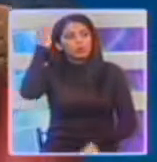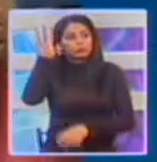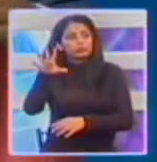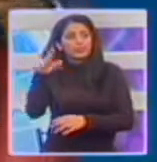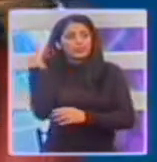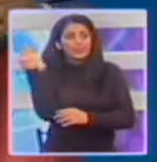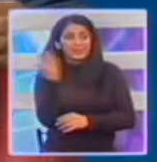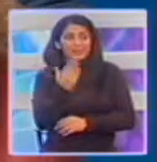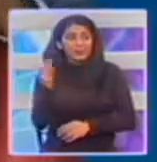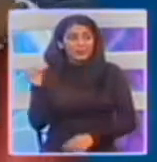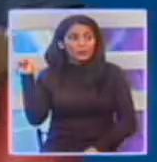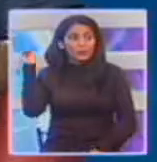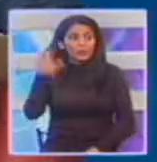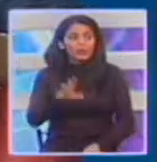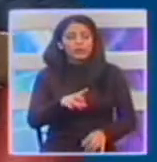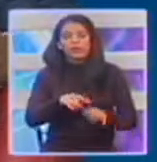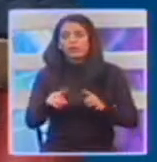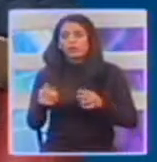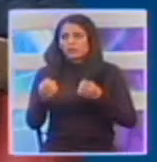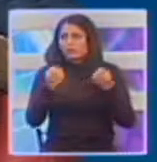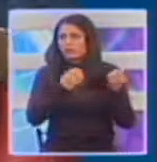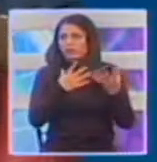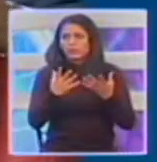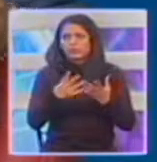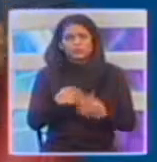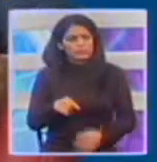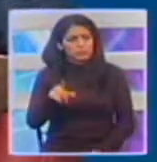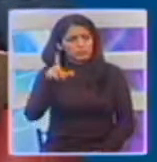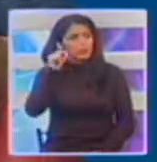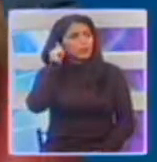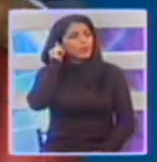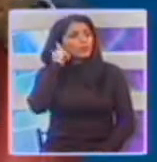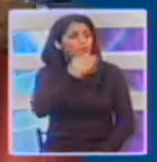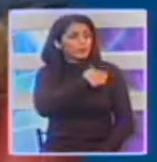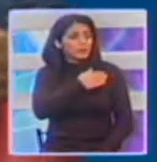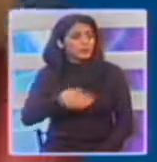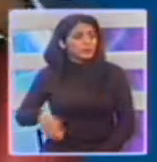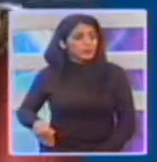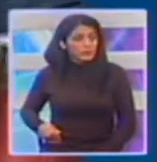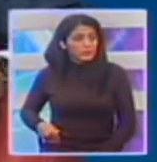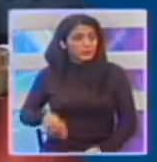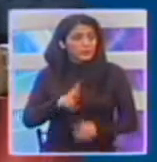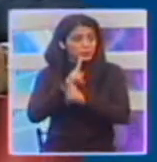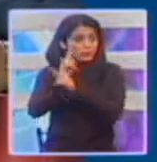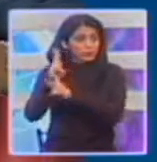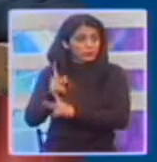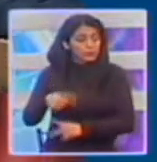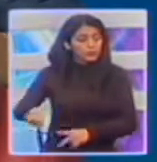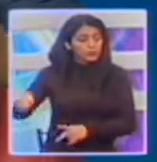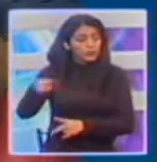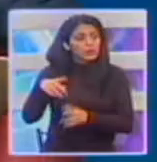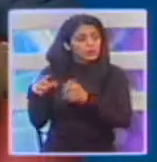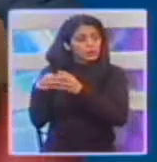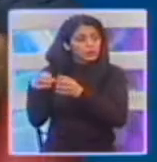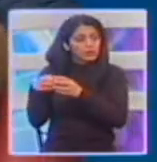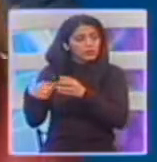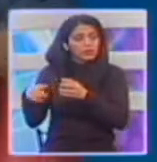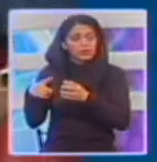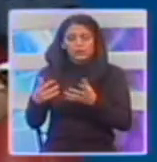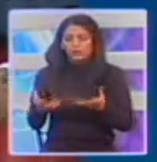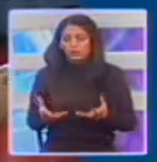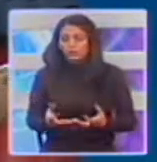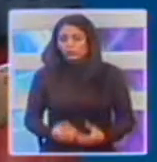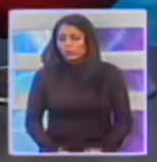la presidenta de la de la comisión le ha negado el derecho justamente de que el contralor general